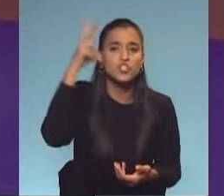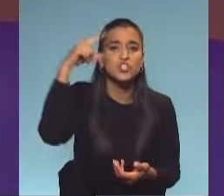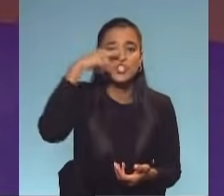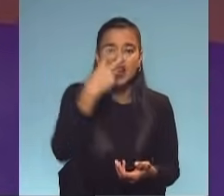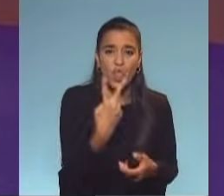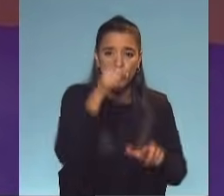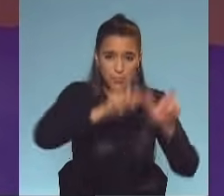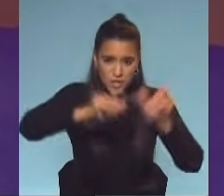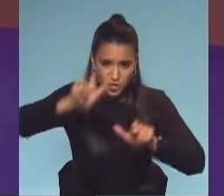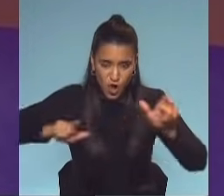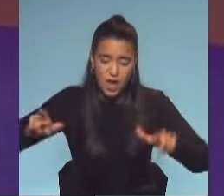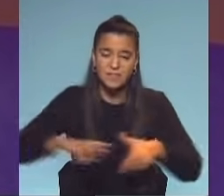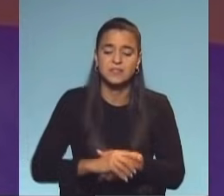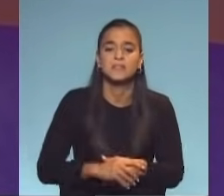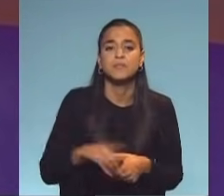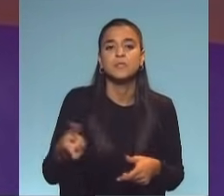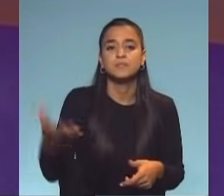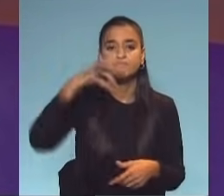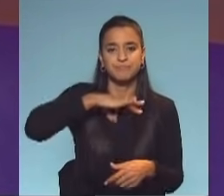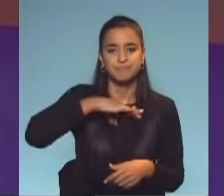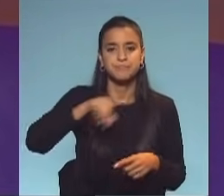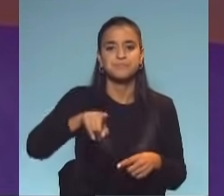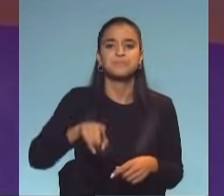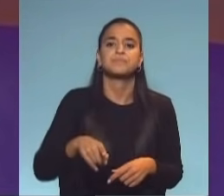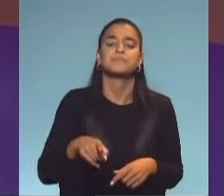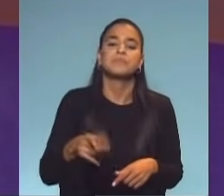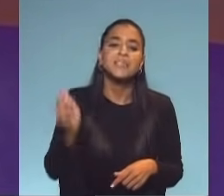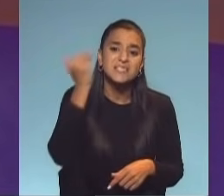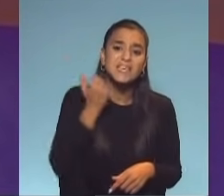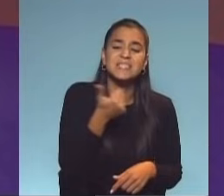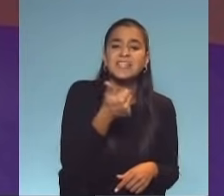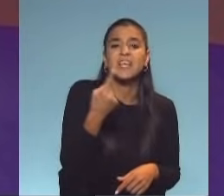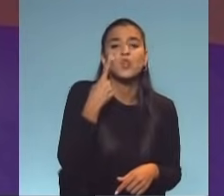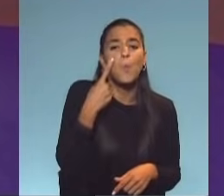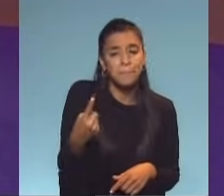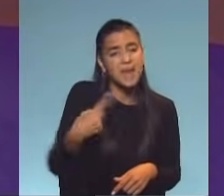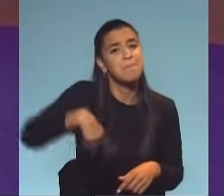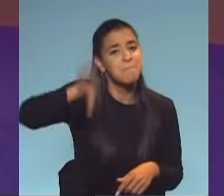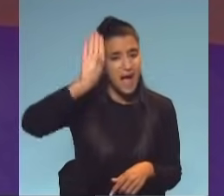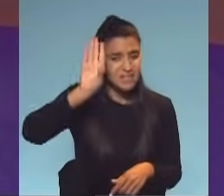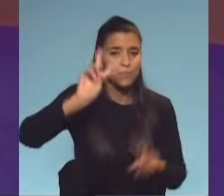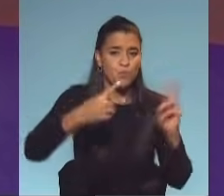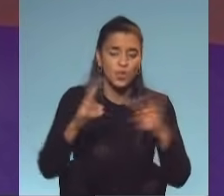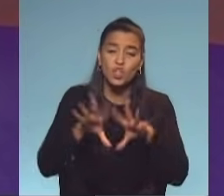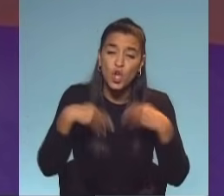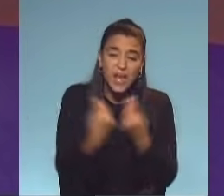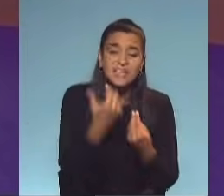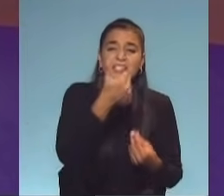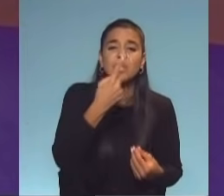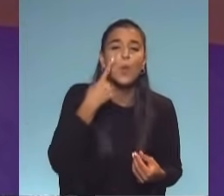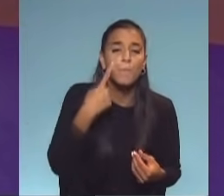2.845.872 personas contrajeron la enfermedad. Y superando el umbral ya de los 61.000 los fallecimientos, con este número total,